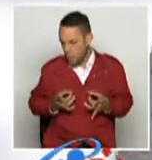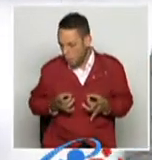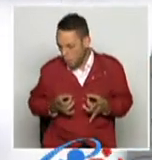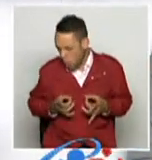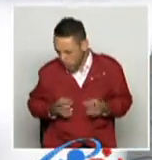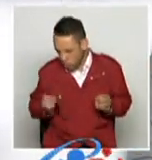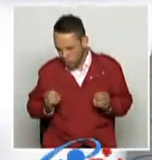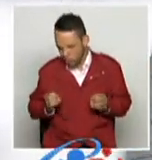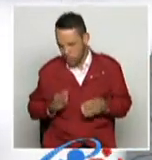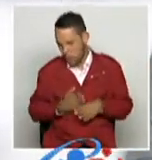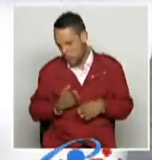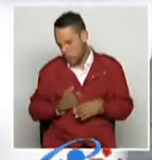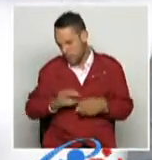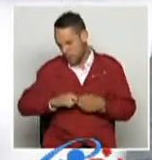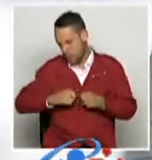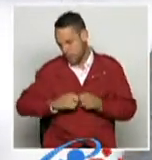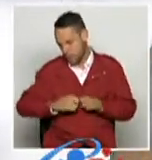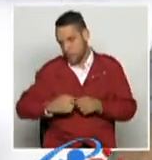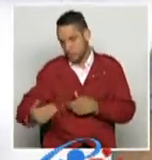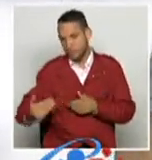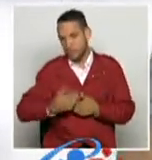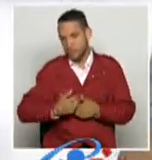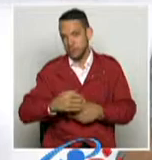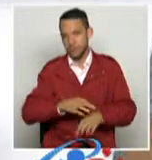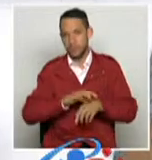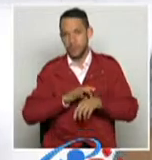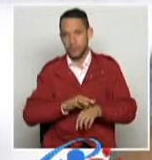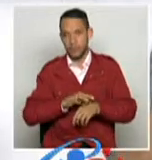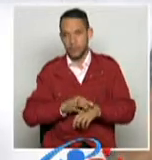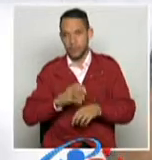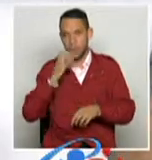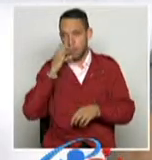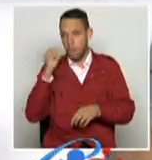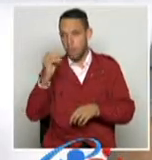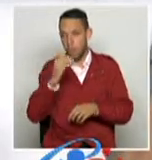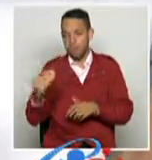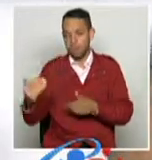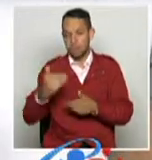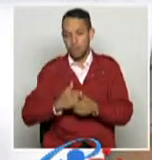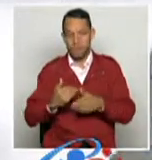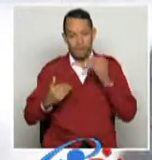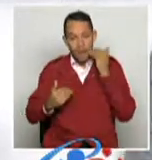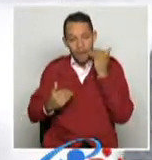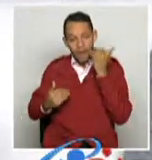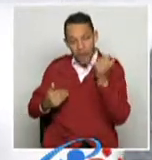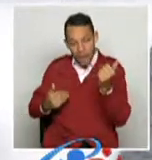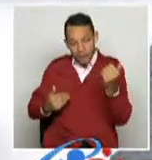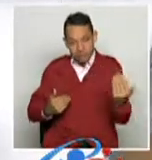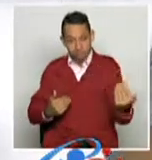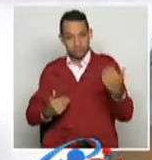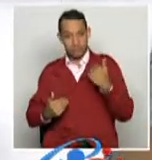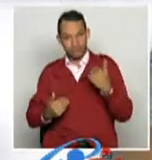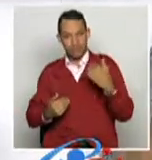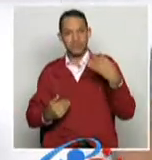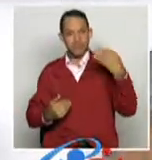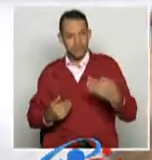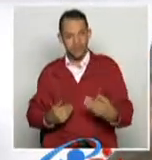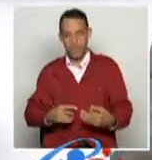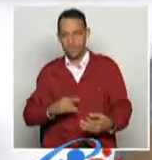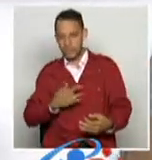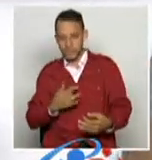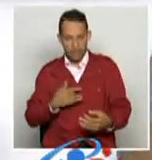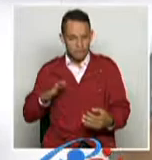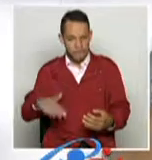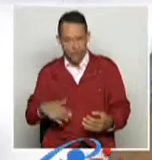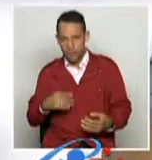o el tipo de caso de este señor. Porque es muy raro que se le presente a una señora este tipo de caso. Una señora por cualquier cosa